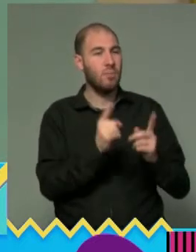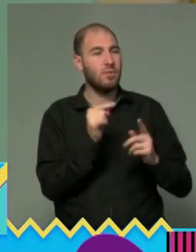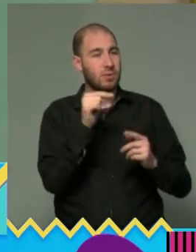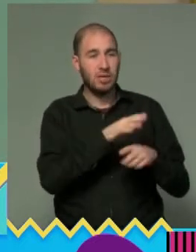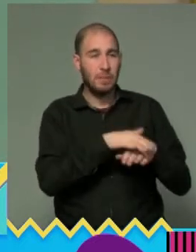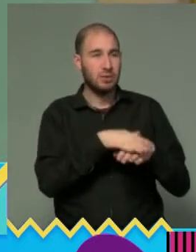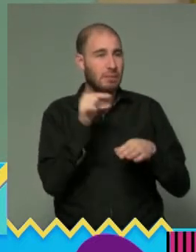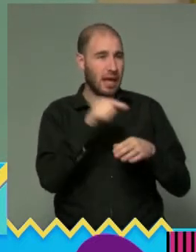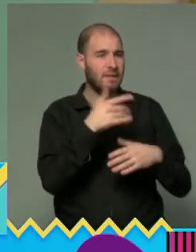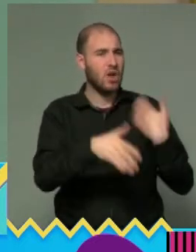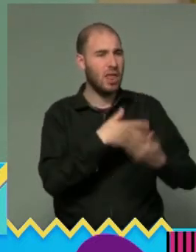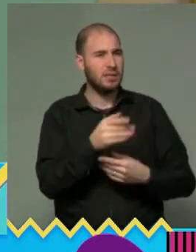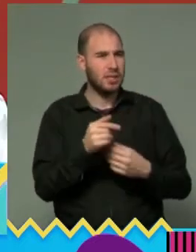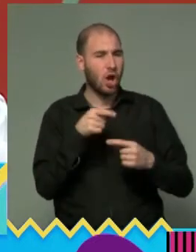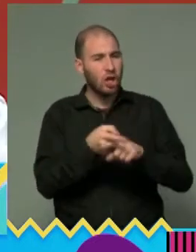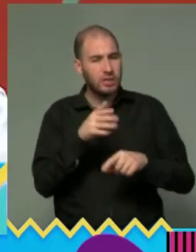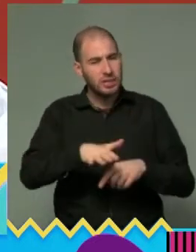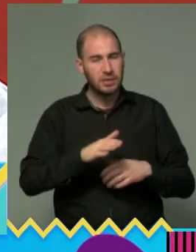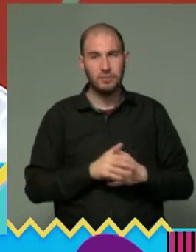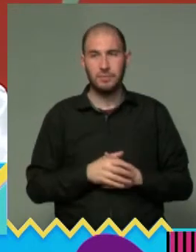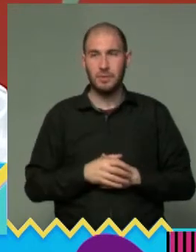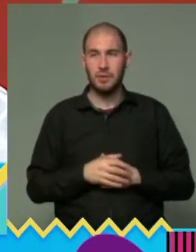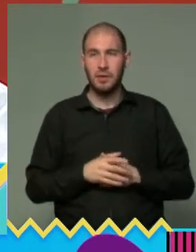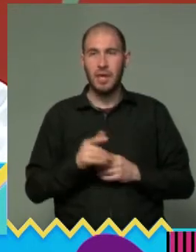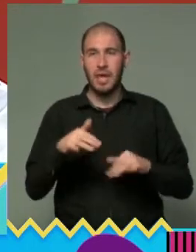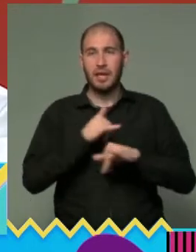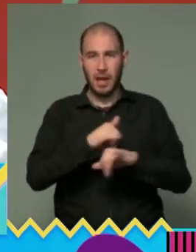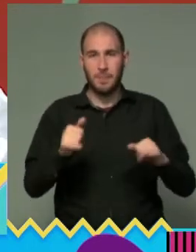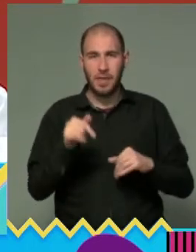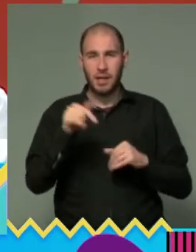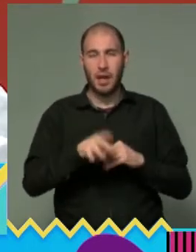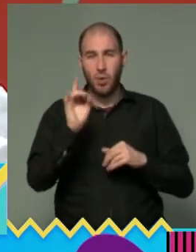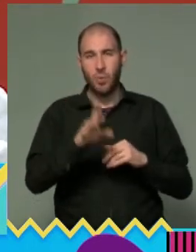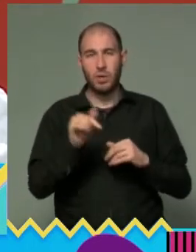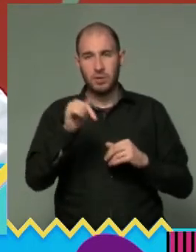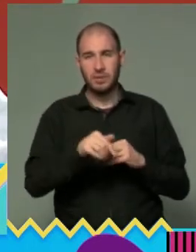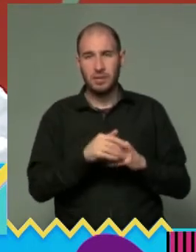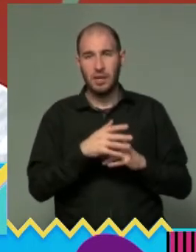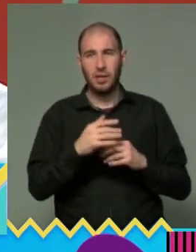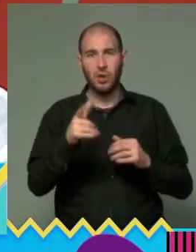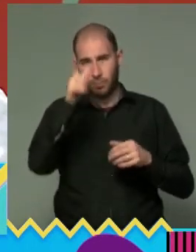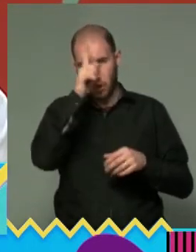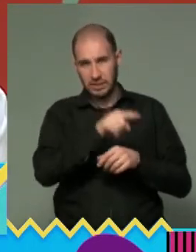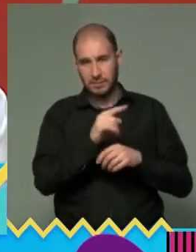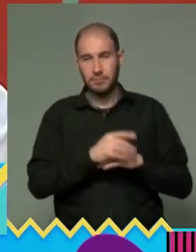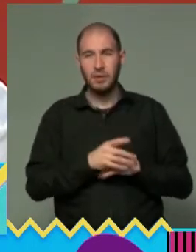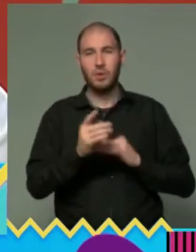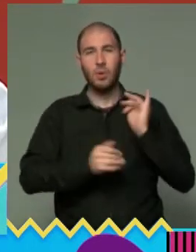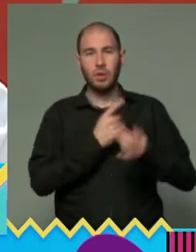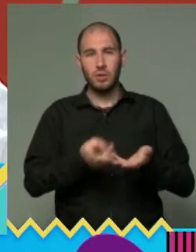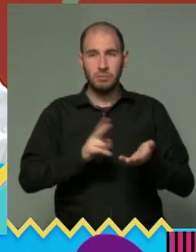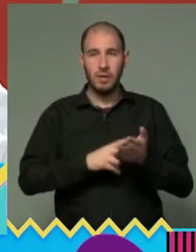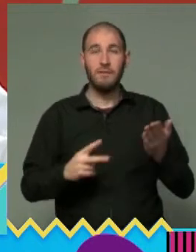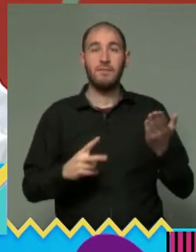el protagonista de la violencia contra el niño? Puntualmente en la campaña tenemos nada más este caso de la fuerza. Vuelvo a recalcar, hay